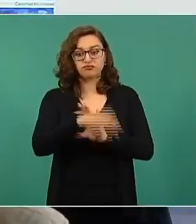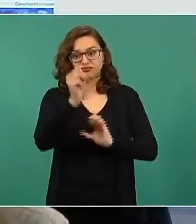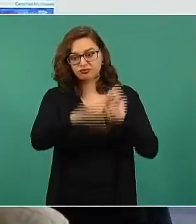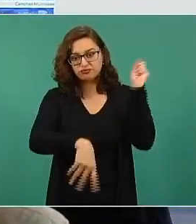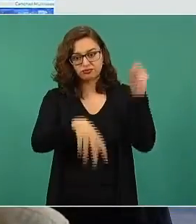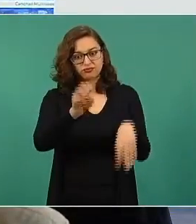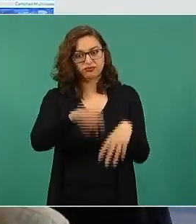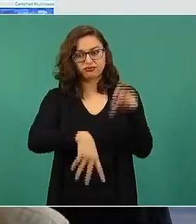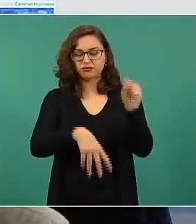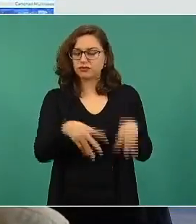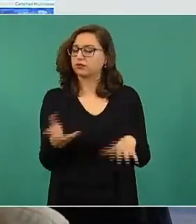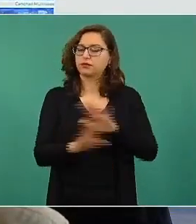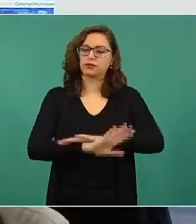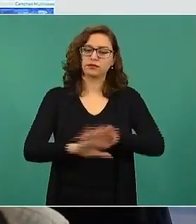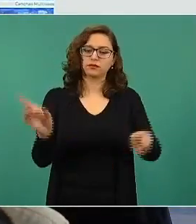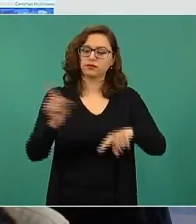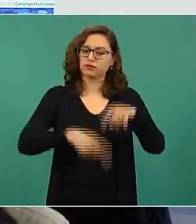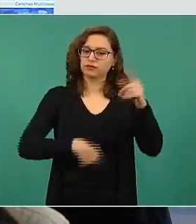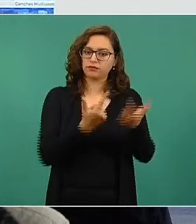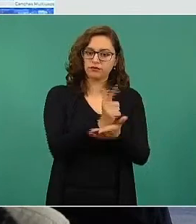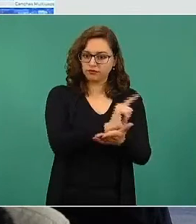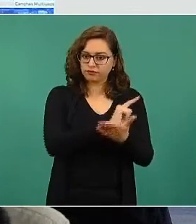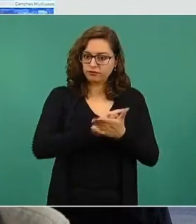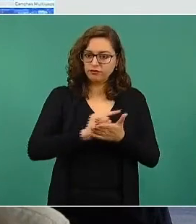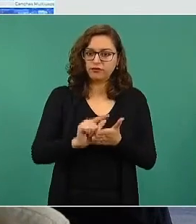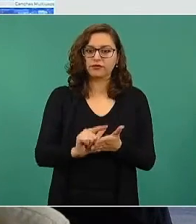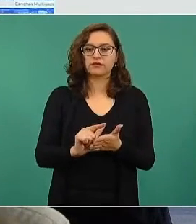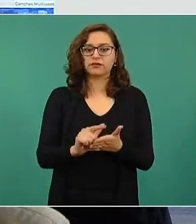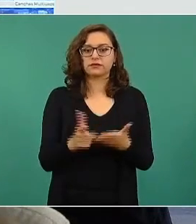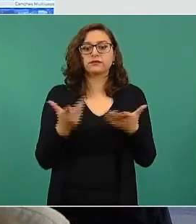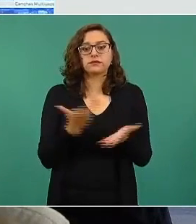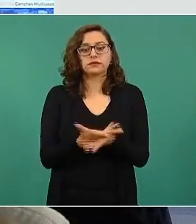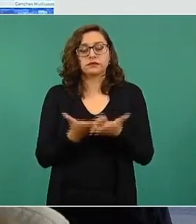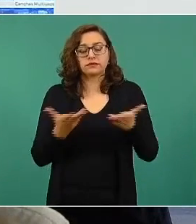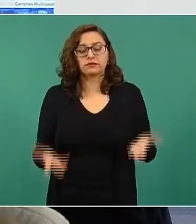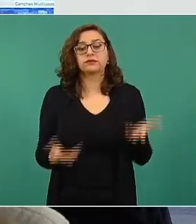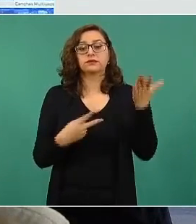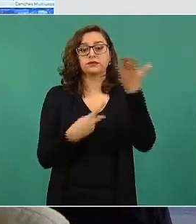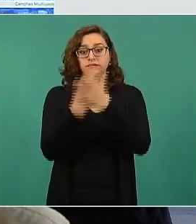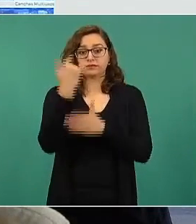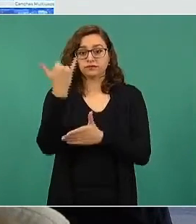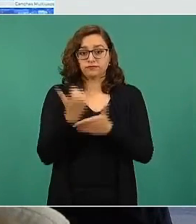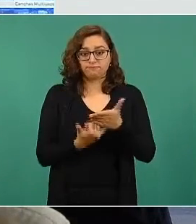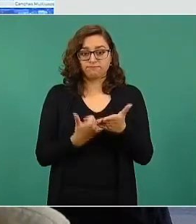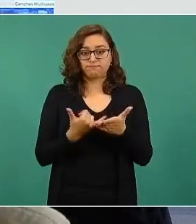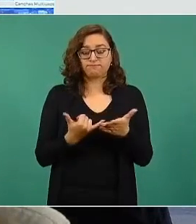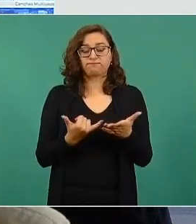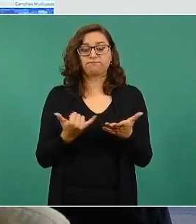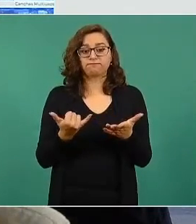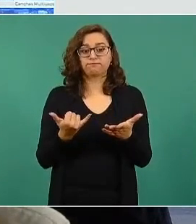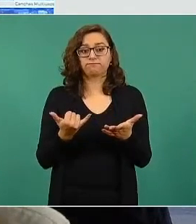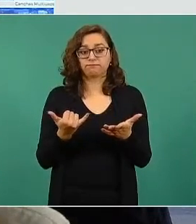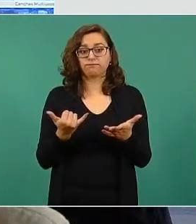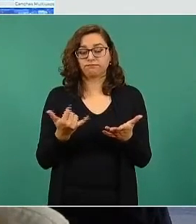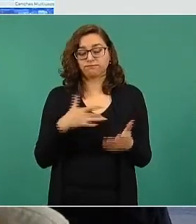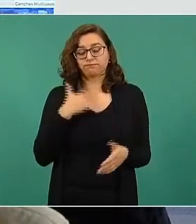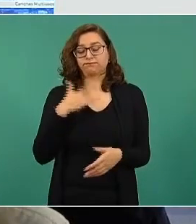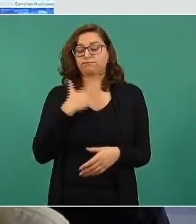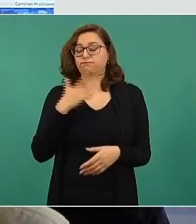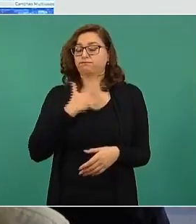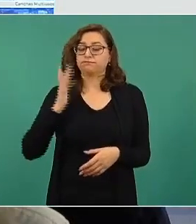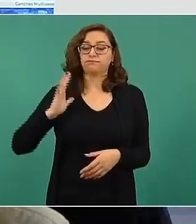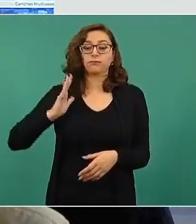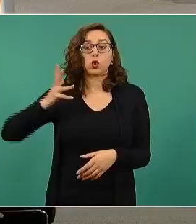pues generar estos equipamientos, estos espacios públicos, y es uno de los proyectos donde estoy más orgulloso